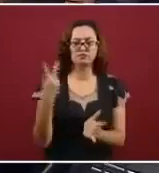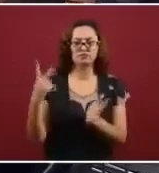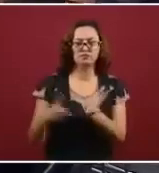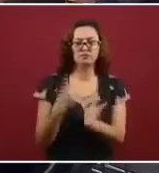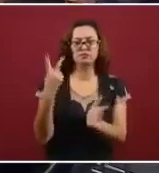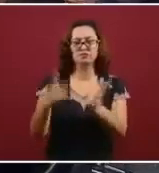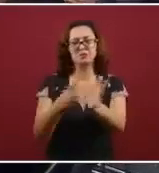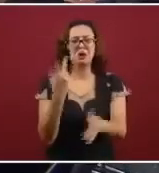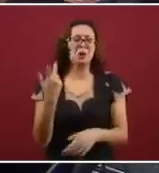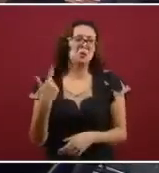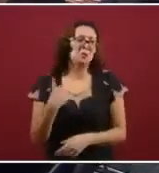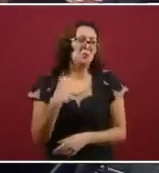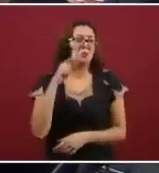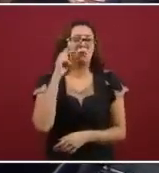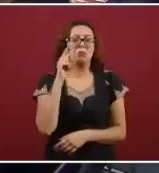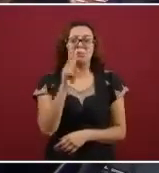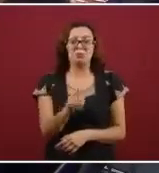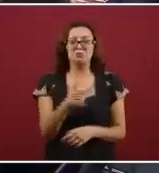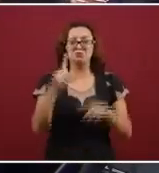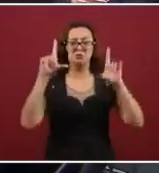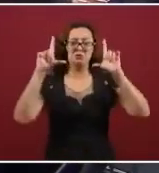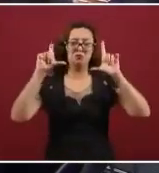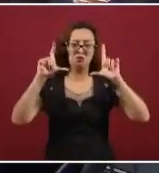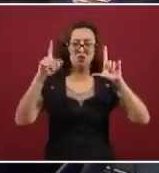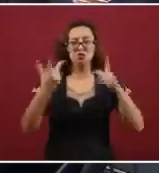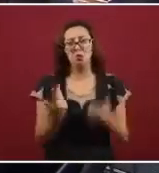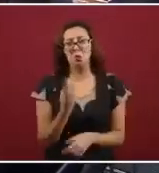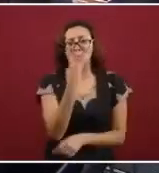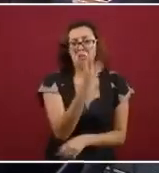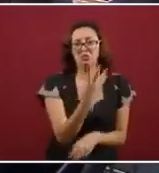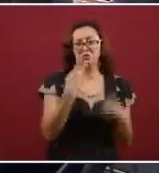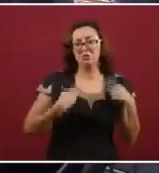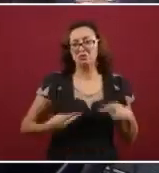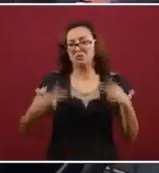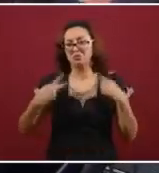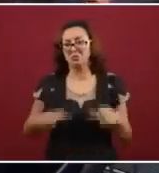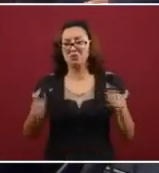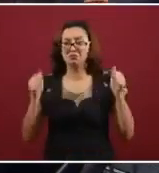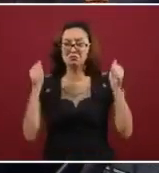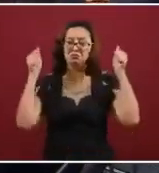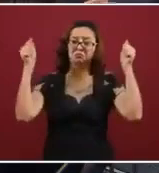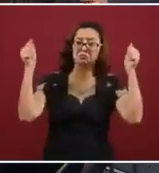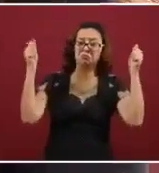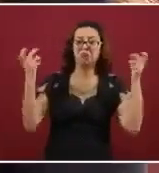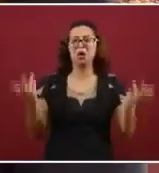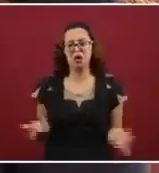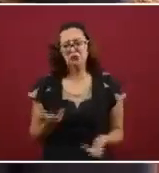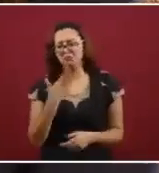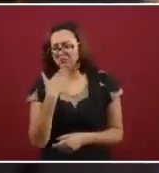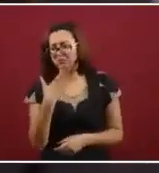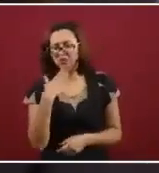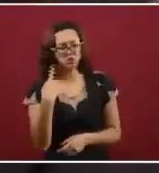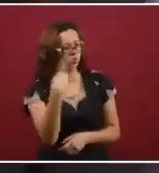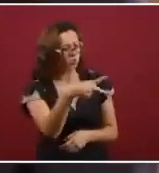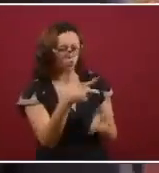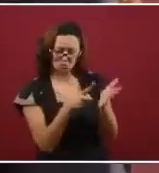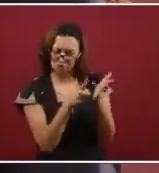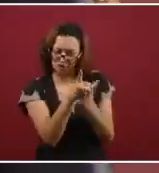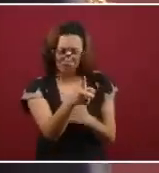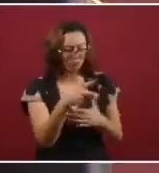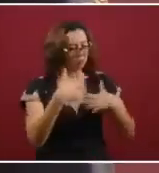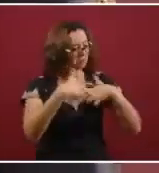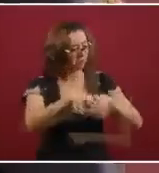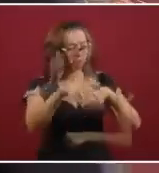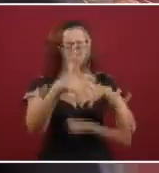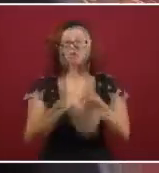yo he visto yo he visto incluso fotografías con cuatro personas y con carteles pero tienen su derecho y están en su derecho